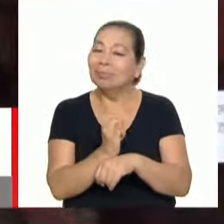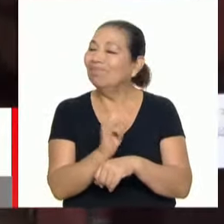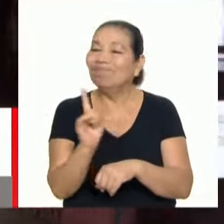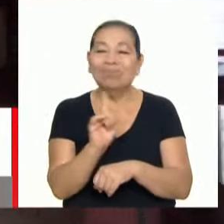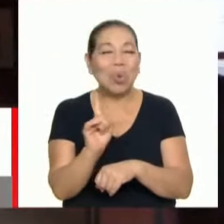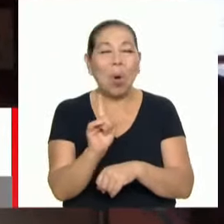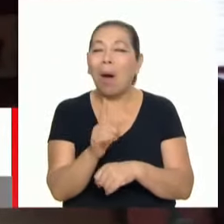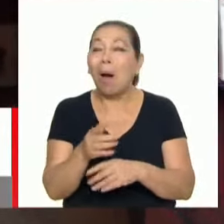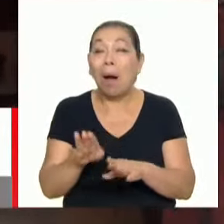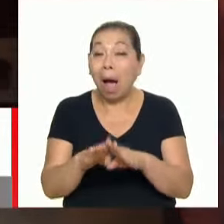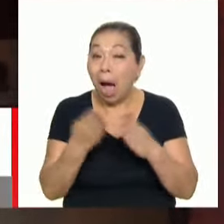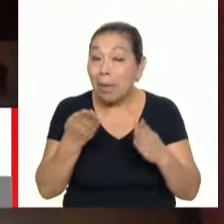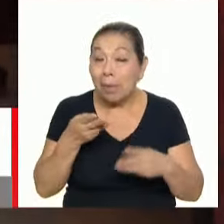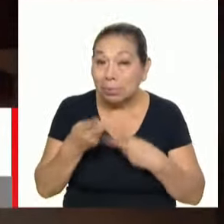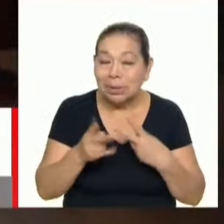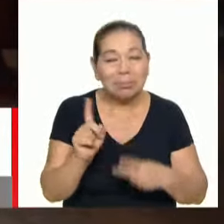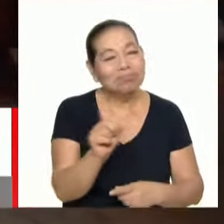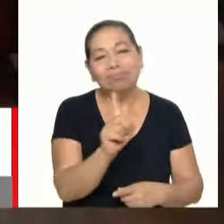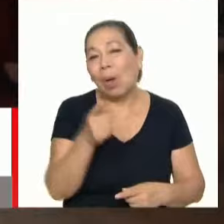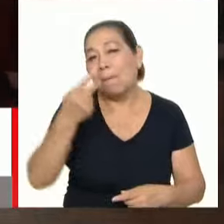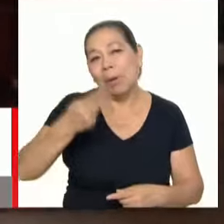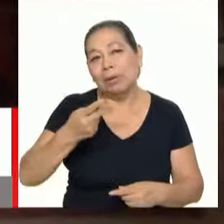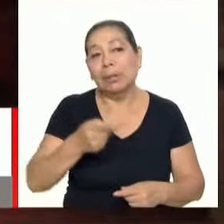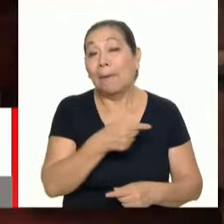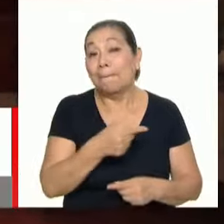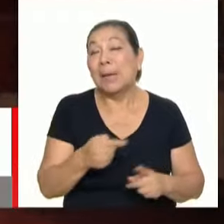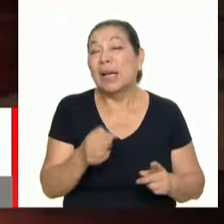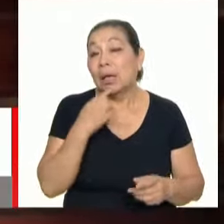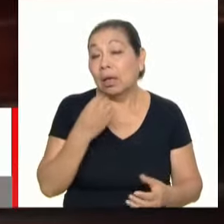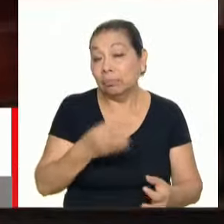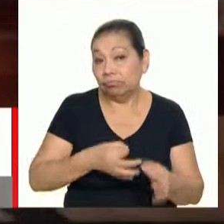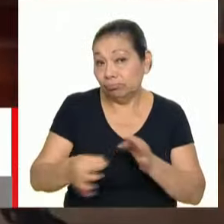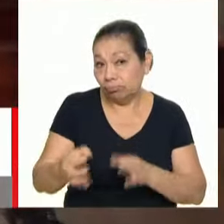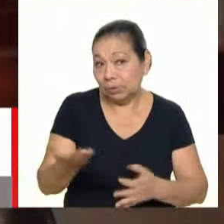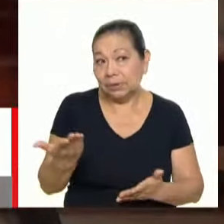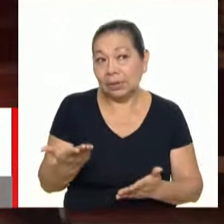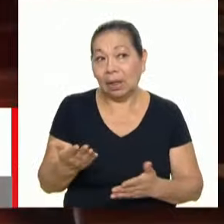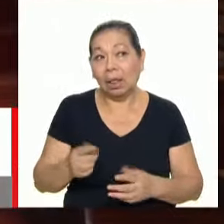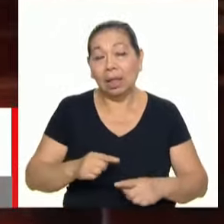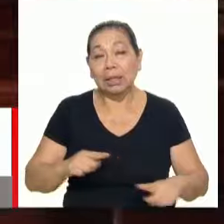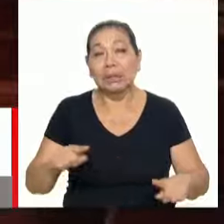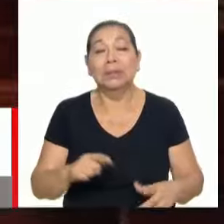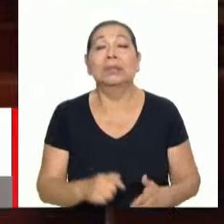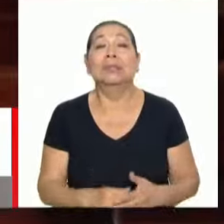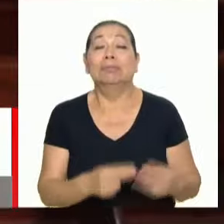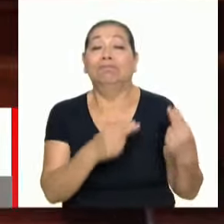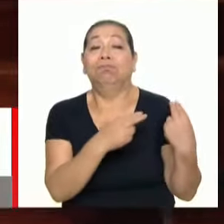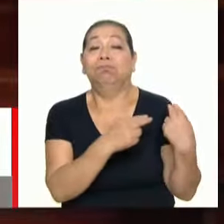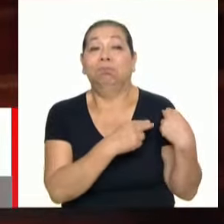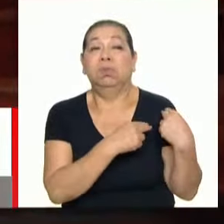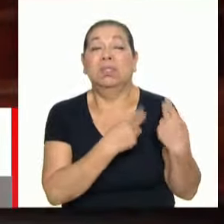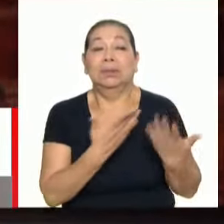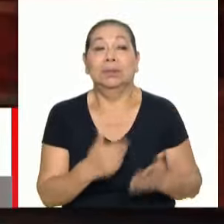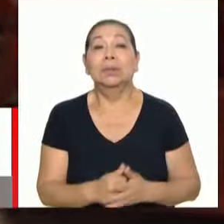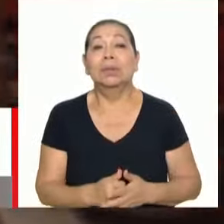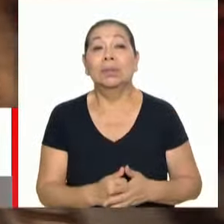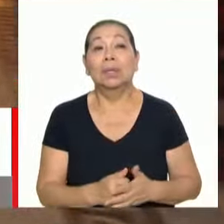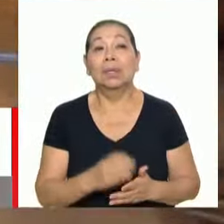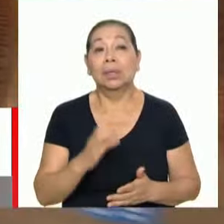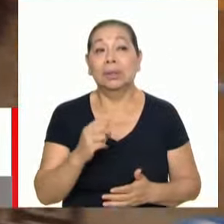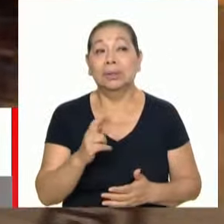no aptas para que sean visitadas durante Semana Santa. Pero quien nos va a dar mayores detalles es el gerente de esta área, el señor